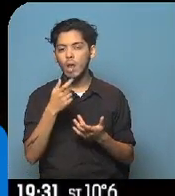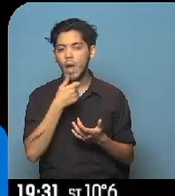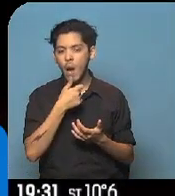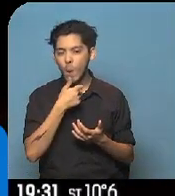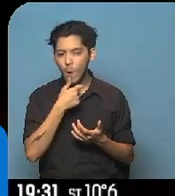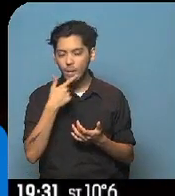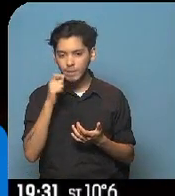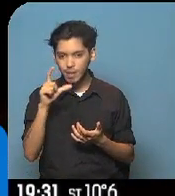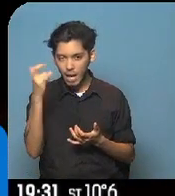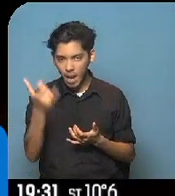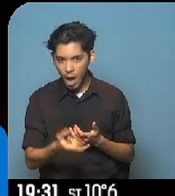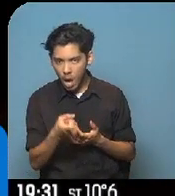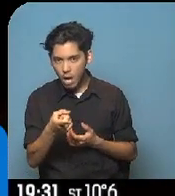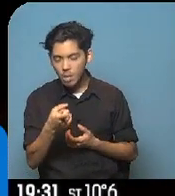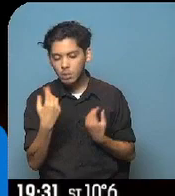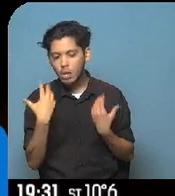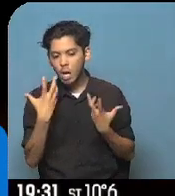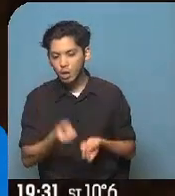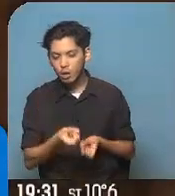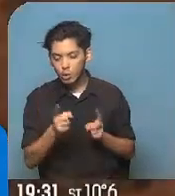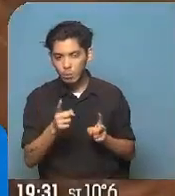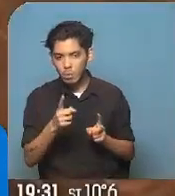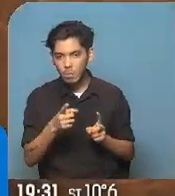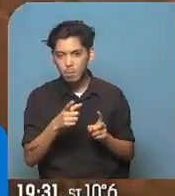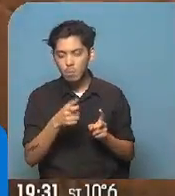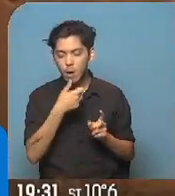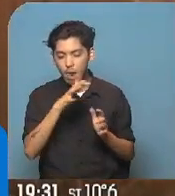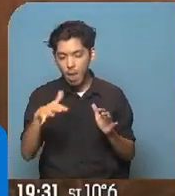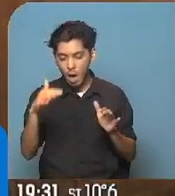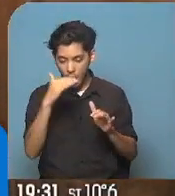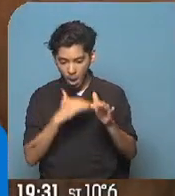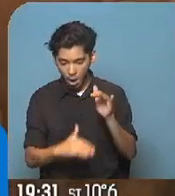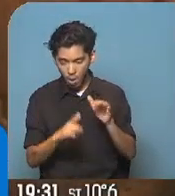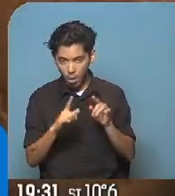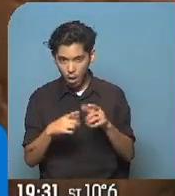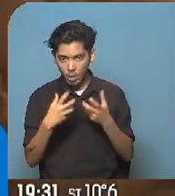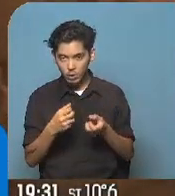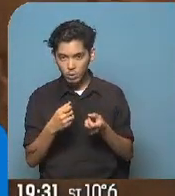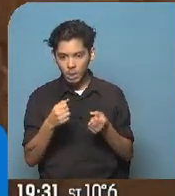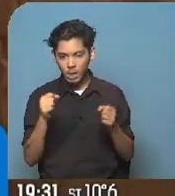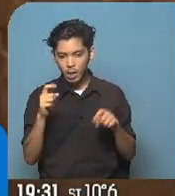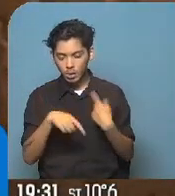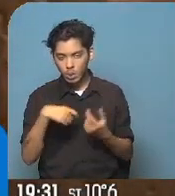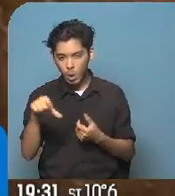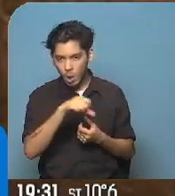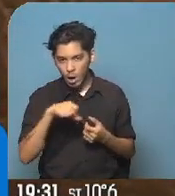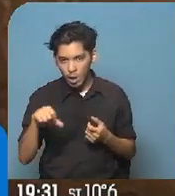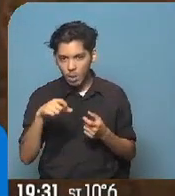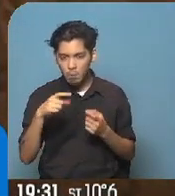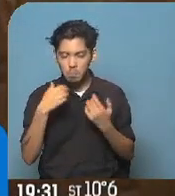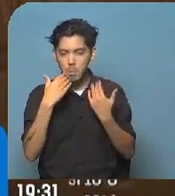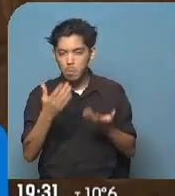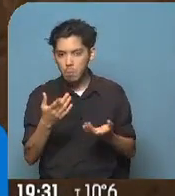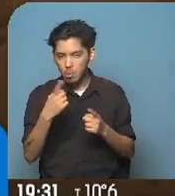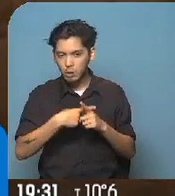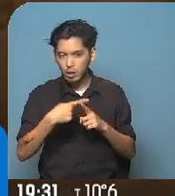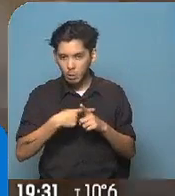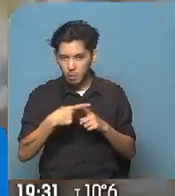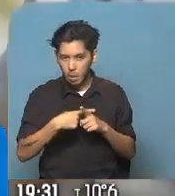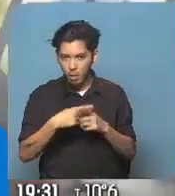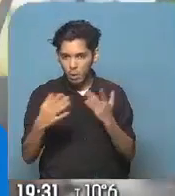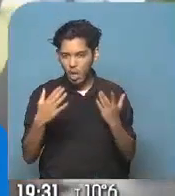que permite que el lago subterráneo permanezca líquido a pesar de estar a una temperatura de